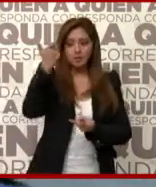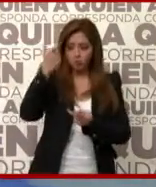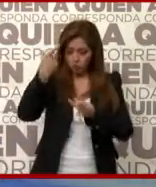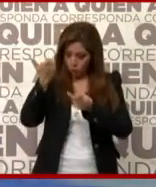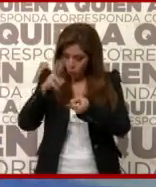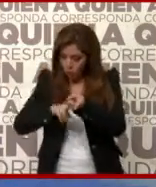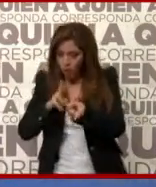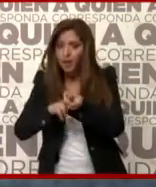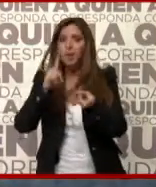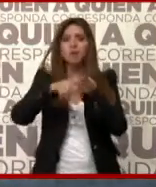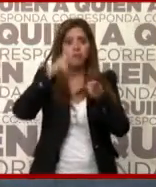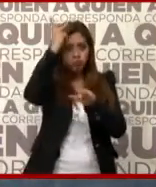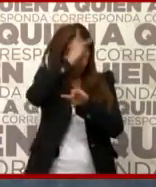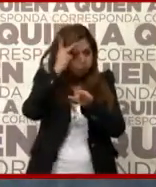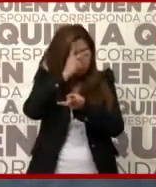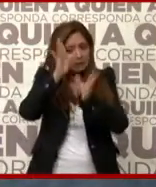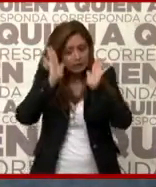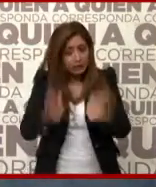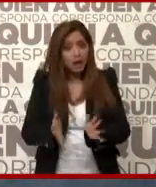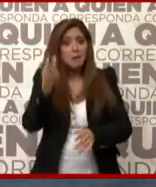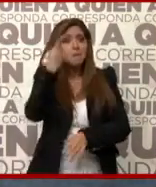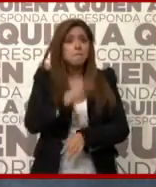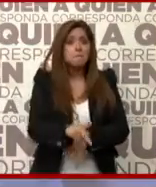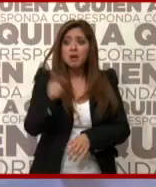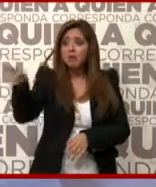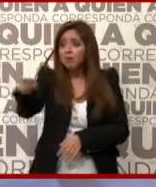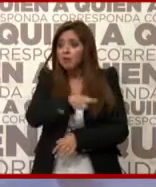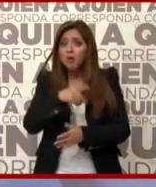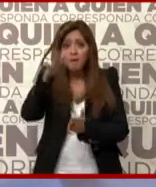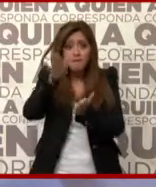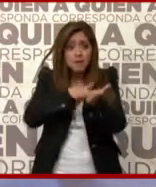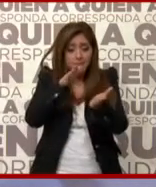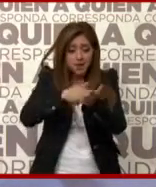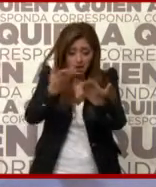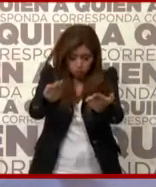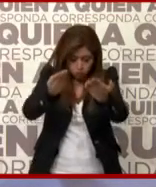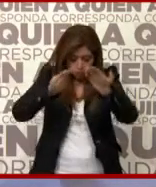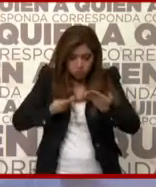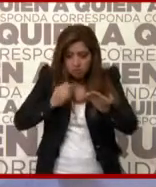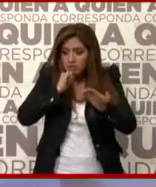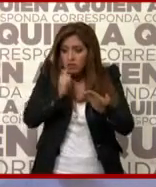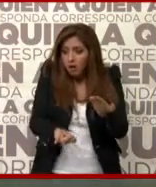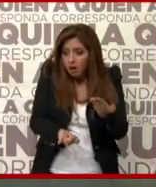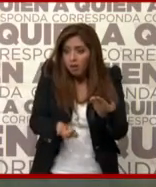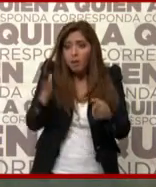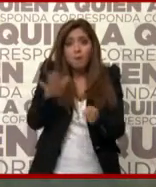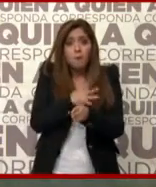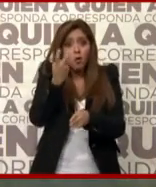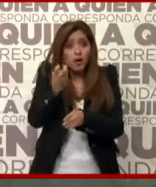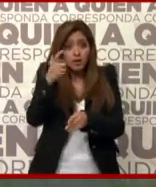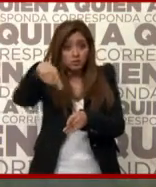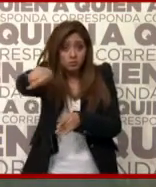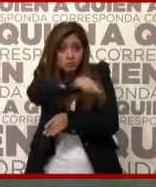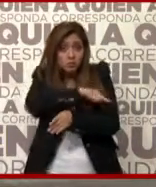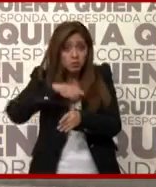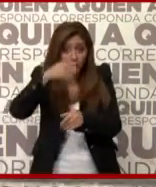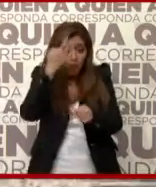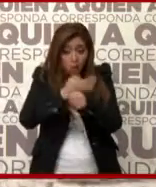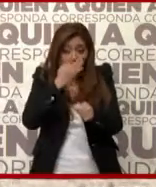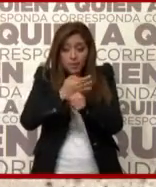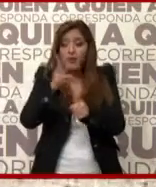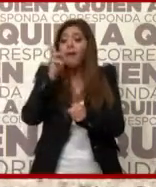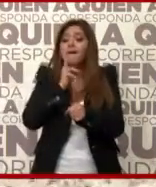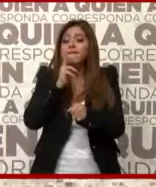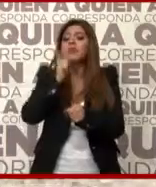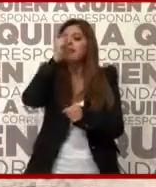y psicológicas. Sin embargo, aún no hay ni siquiera un expediente del caso, por lo que ninguna de las instancias involucradas ha podido